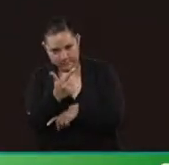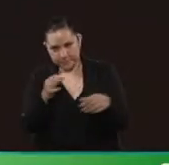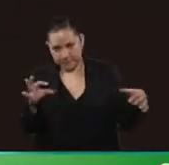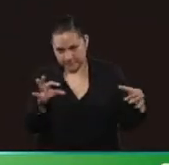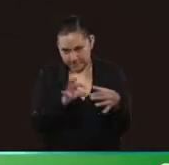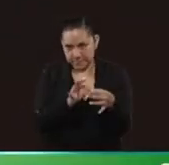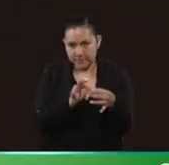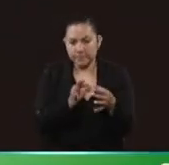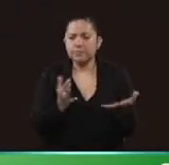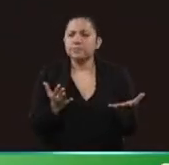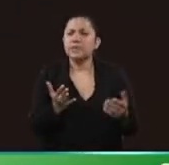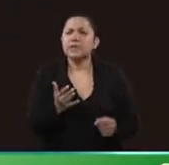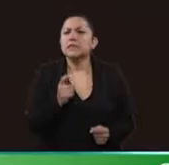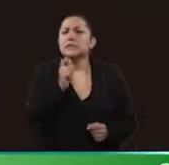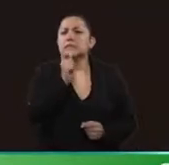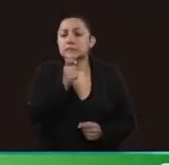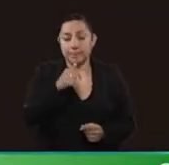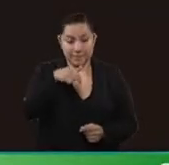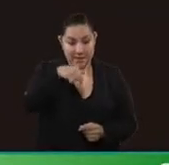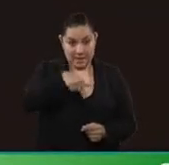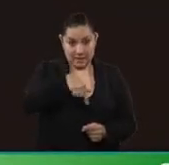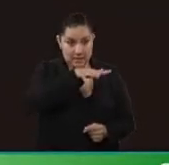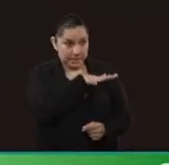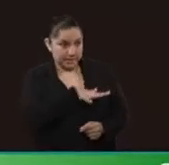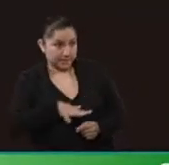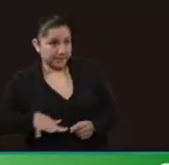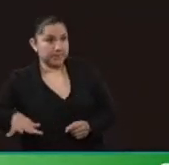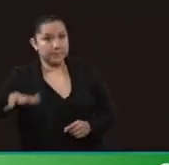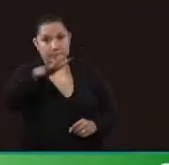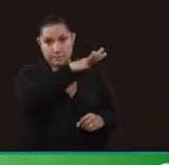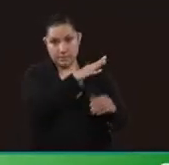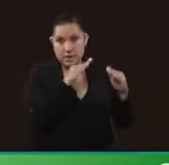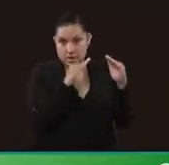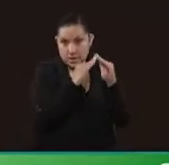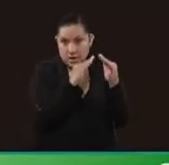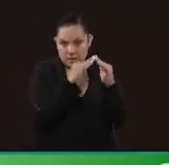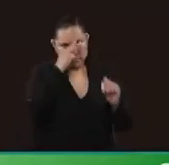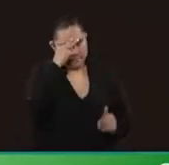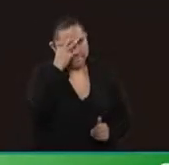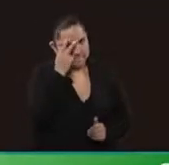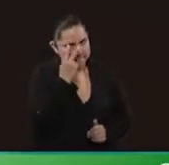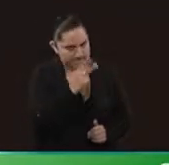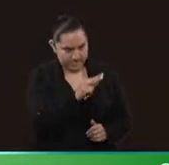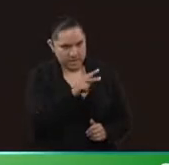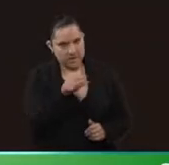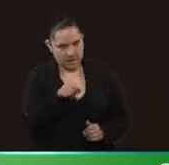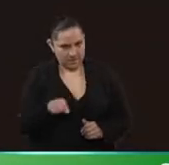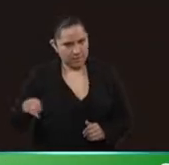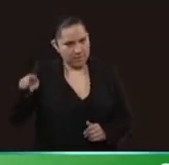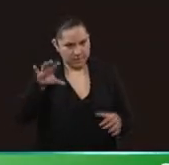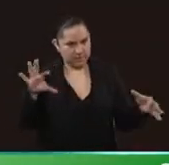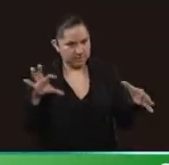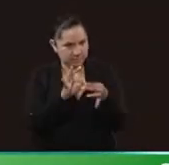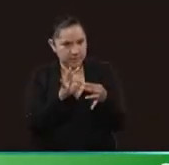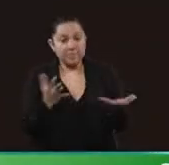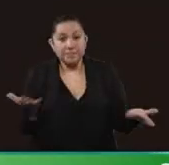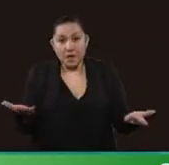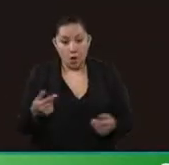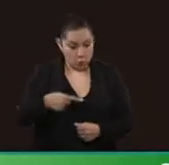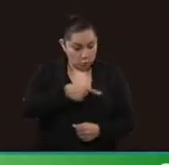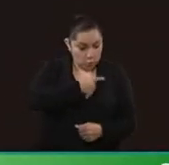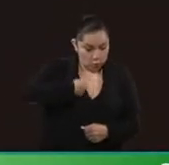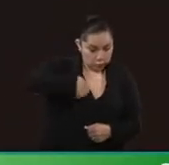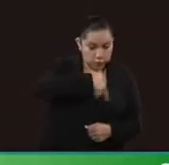Esta es la casa del pueblo y como representantes del pueblo debemos